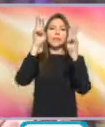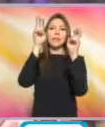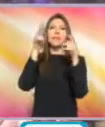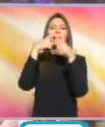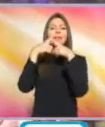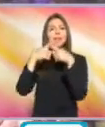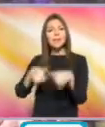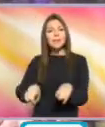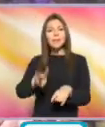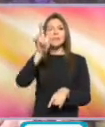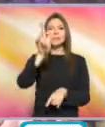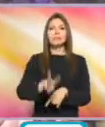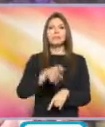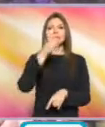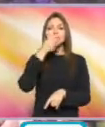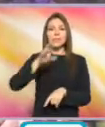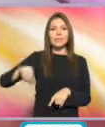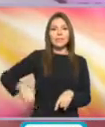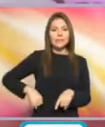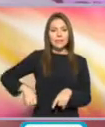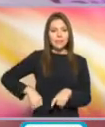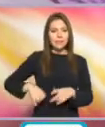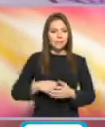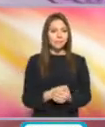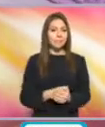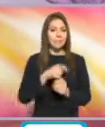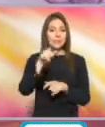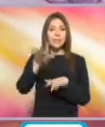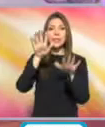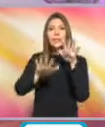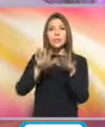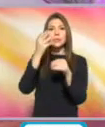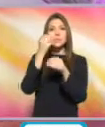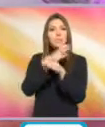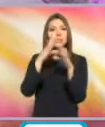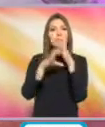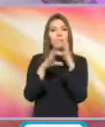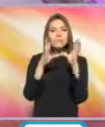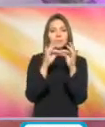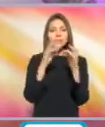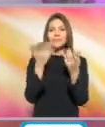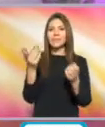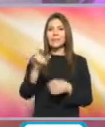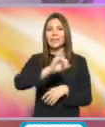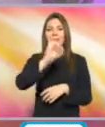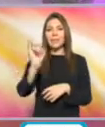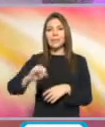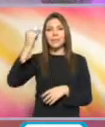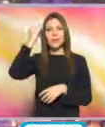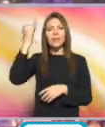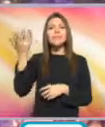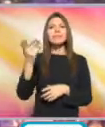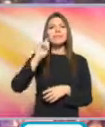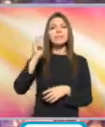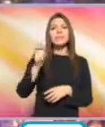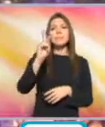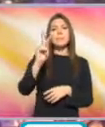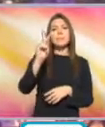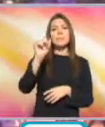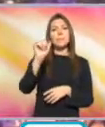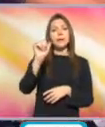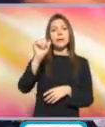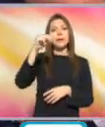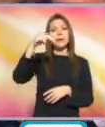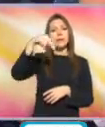controversial, interesante. Sacas cosas de verdad a veces que uno ni se imagina. Sí, porque escuchamos el nombre pansexualidad, que seguramente muchos